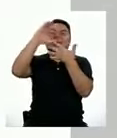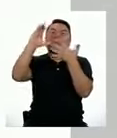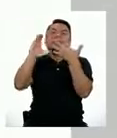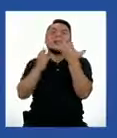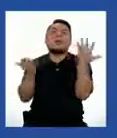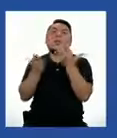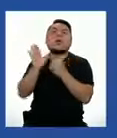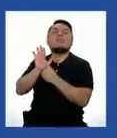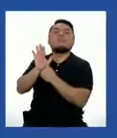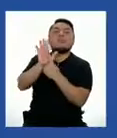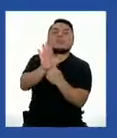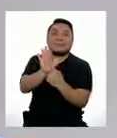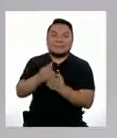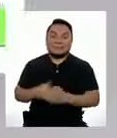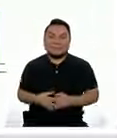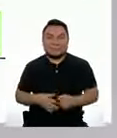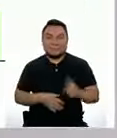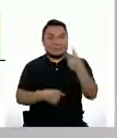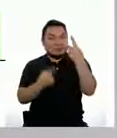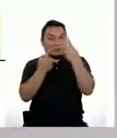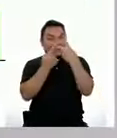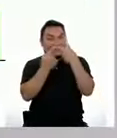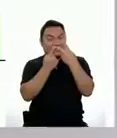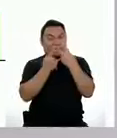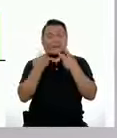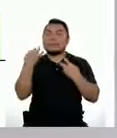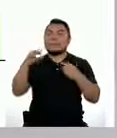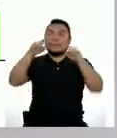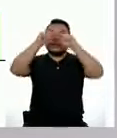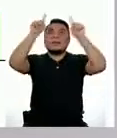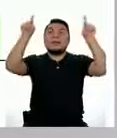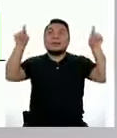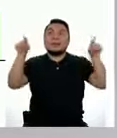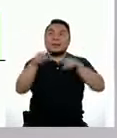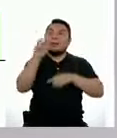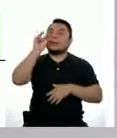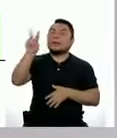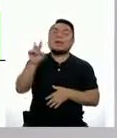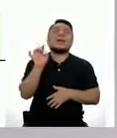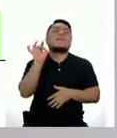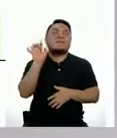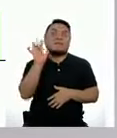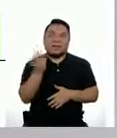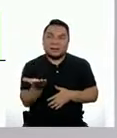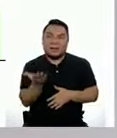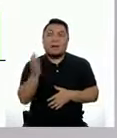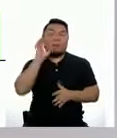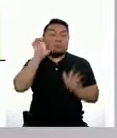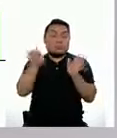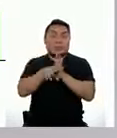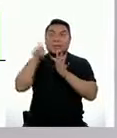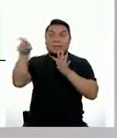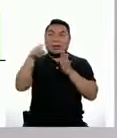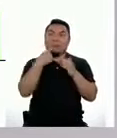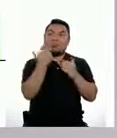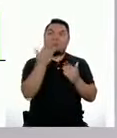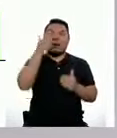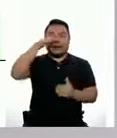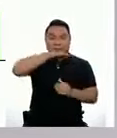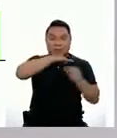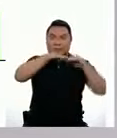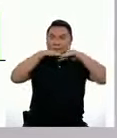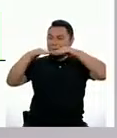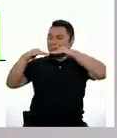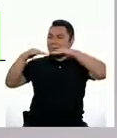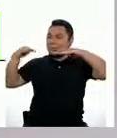se muestran en el gráfico. Segundo, a cada eje le corresponde una variable. Por ello, el eje horizontal